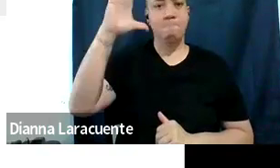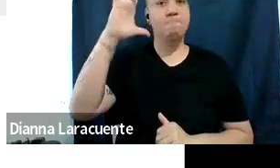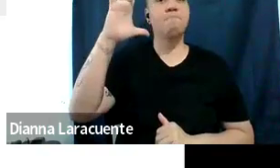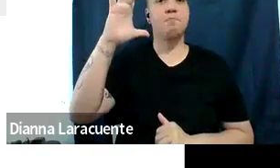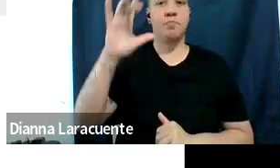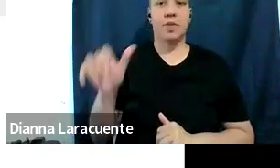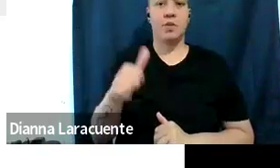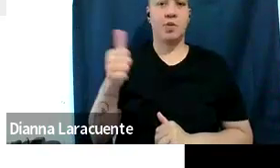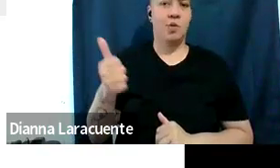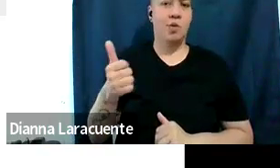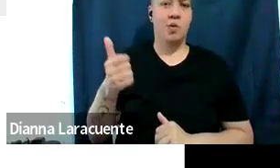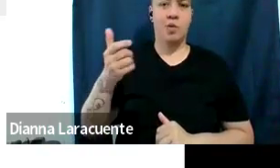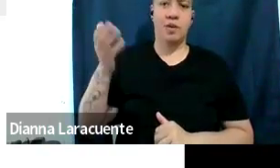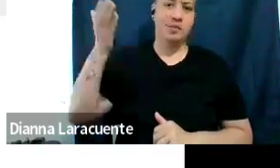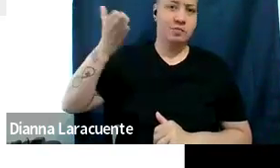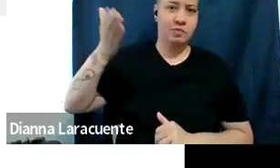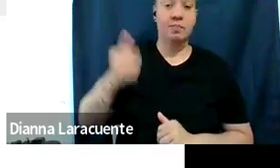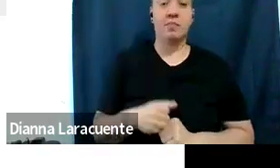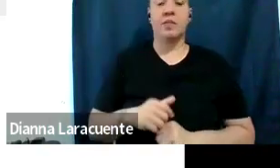otra historia, que estableció,